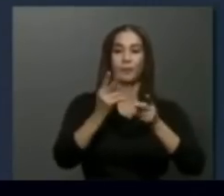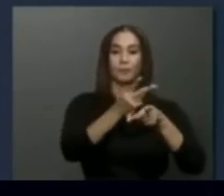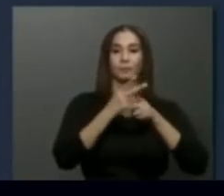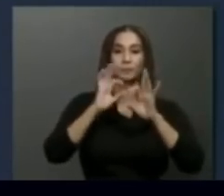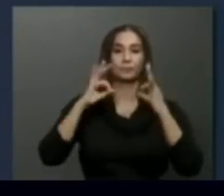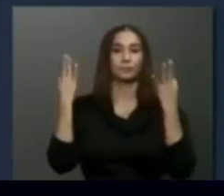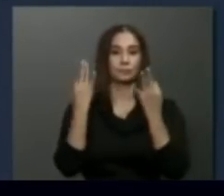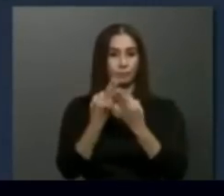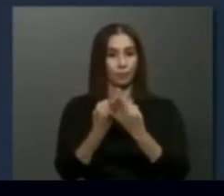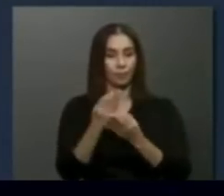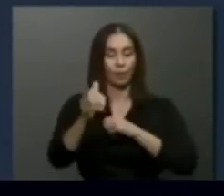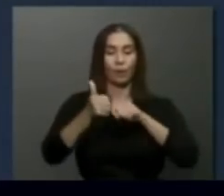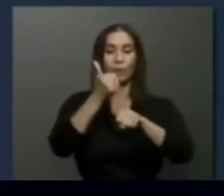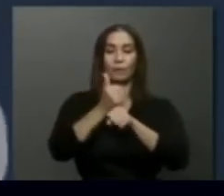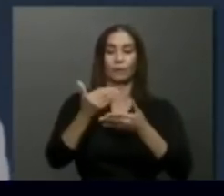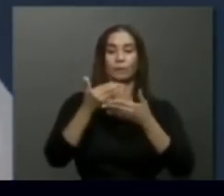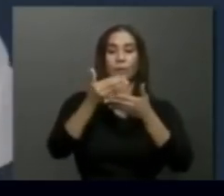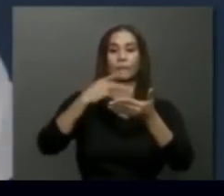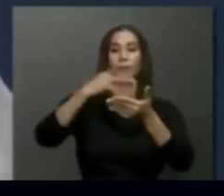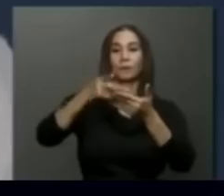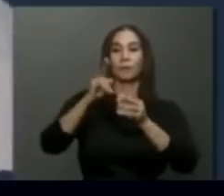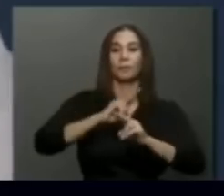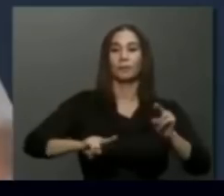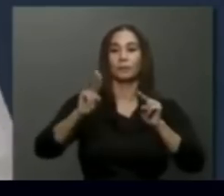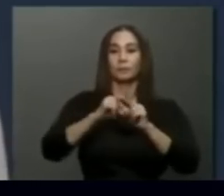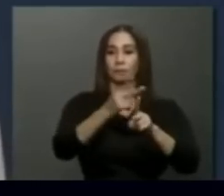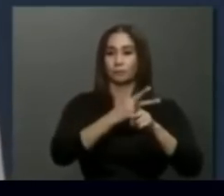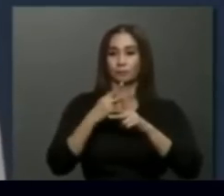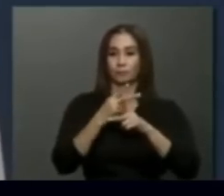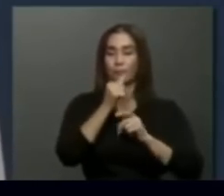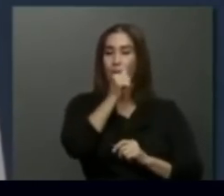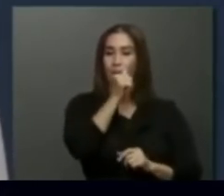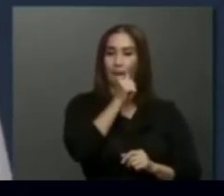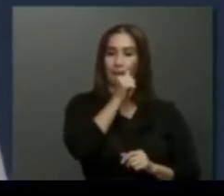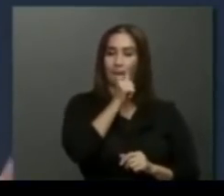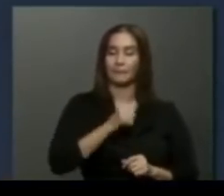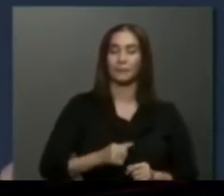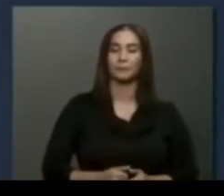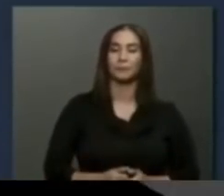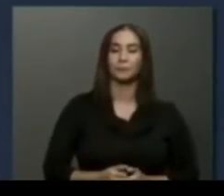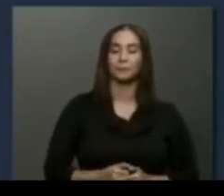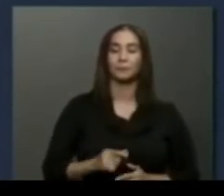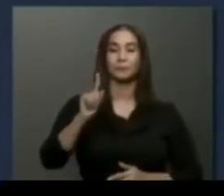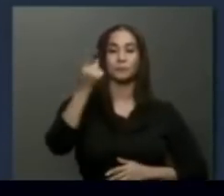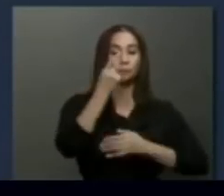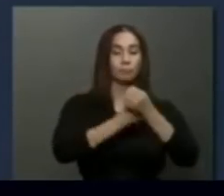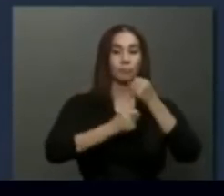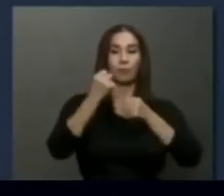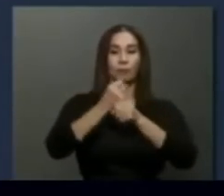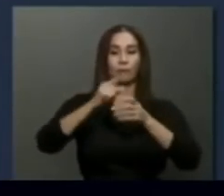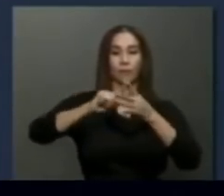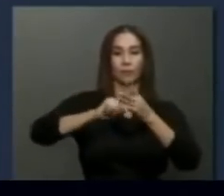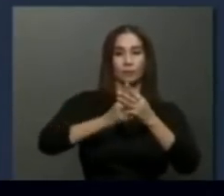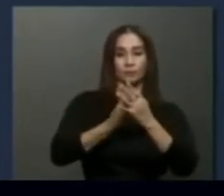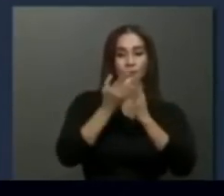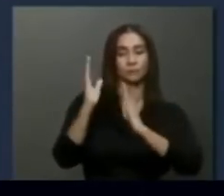cuidado familiar, poniendo en marcha este Plan Nacional de Cuidado. En este primer año del inicio gradual del